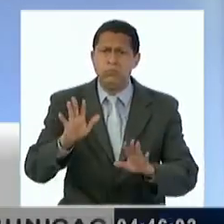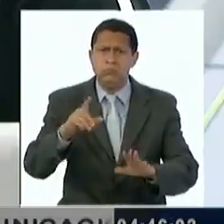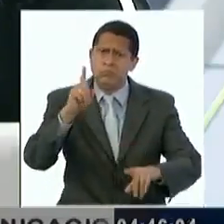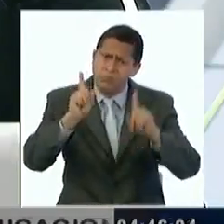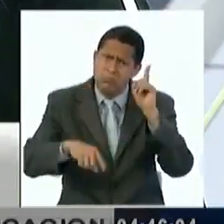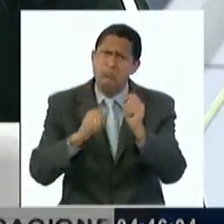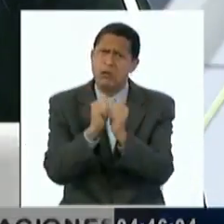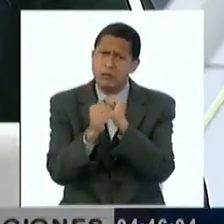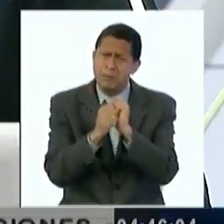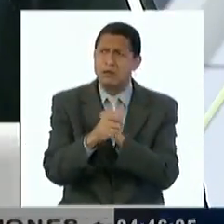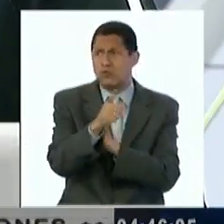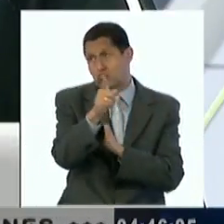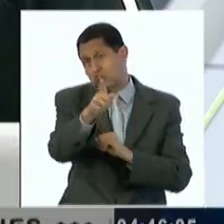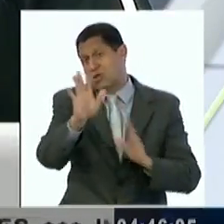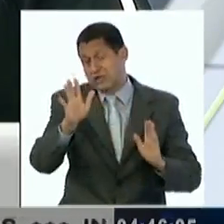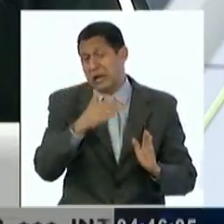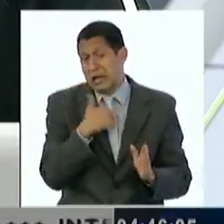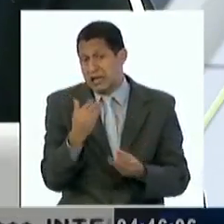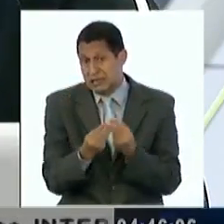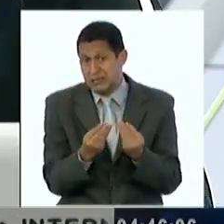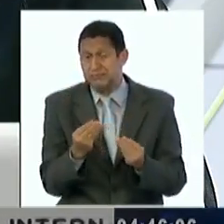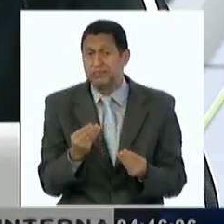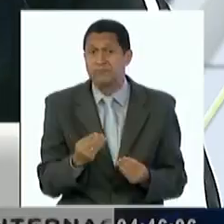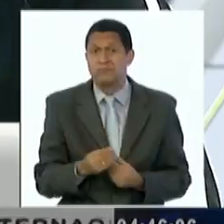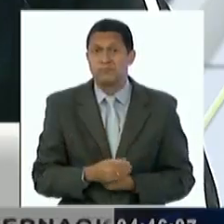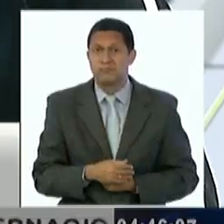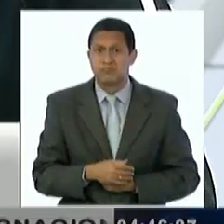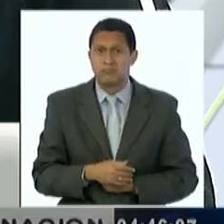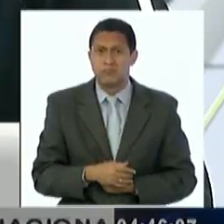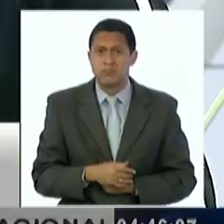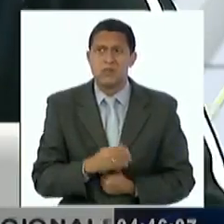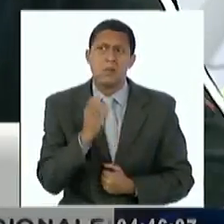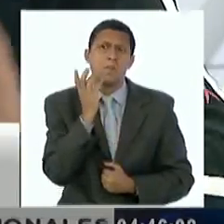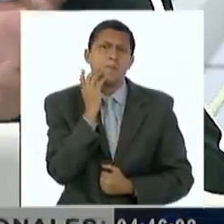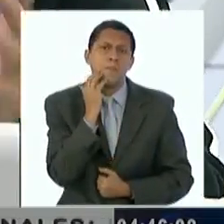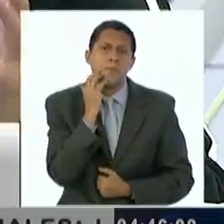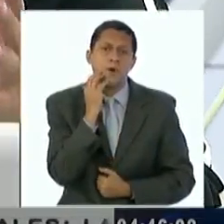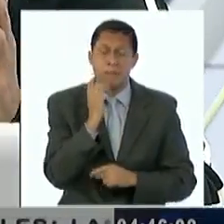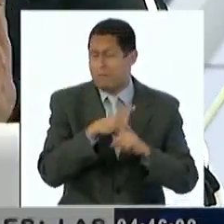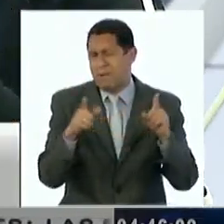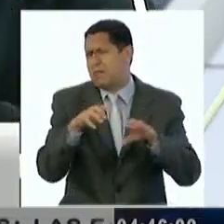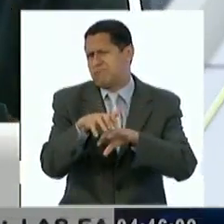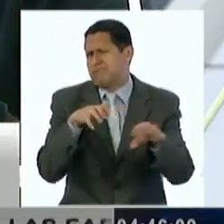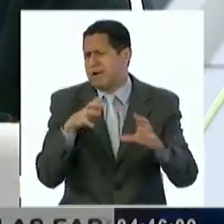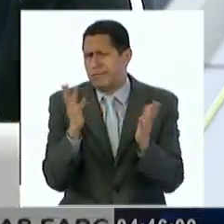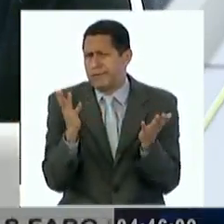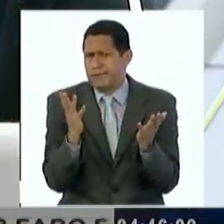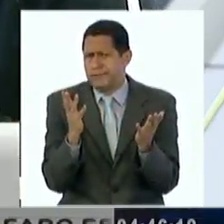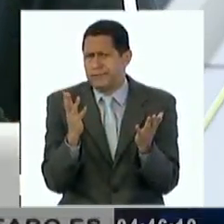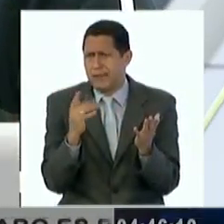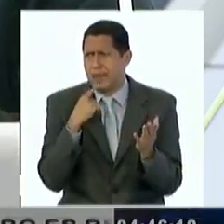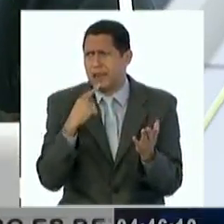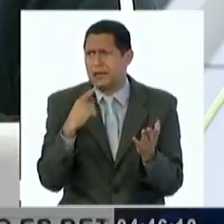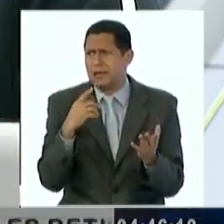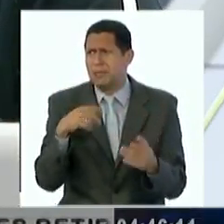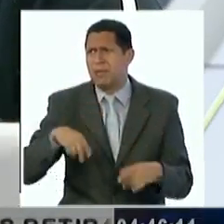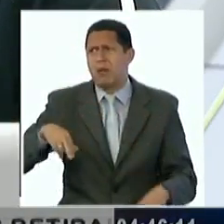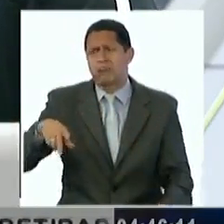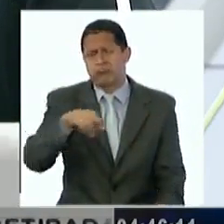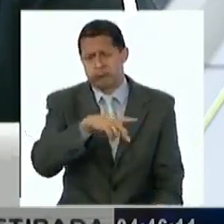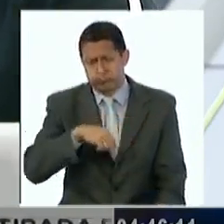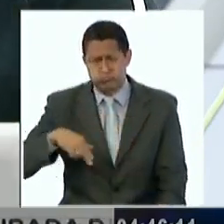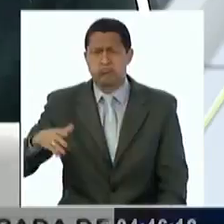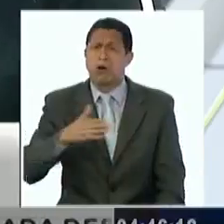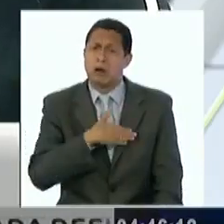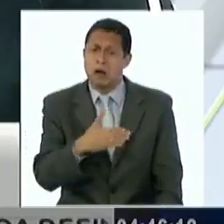deporte que la persona esté realizando y estoy acostumbrada entonces generalmente pero en general siempre hablamos del calentamiento el ejercicio aeróbico